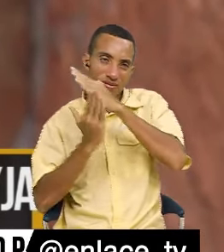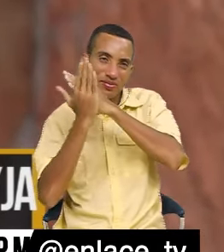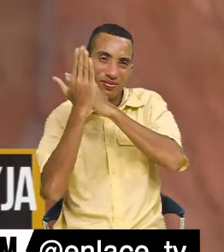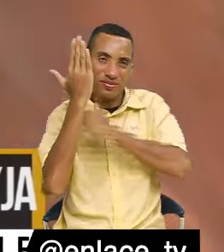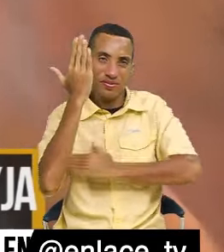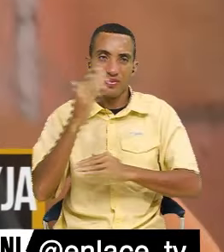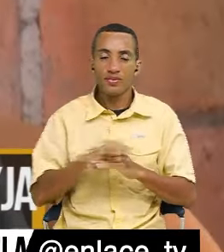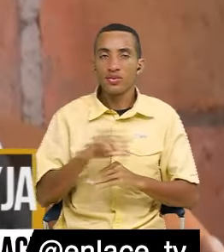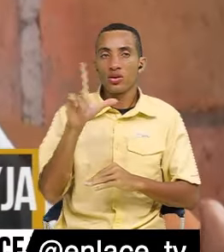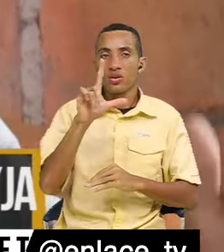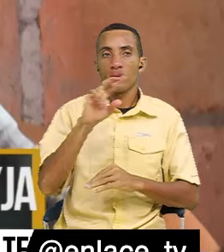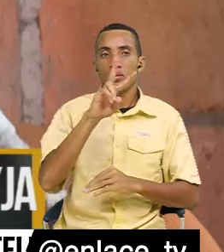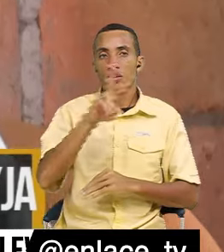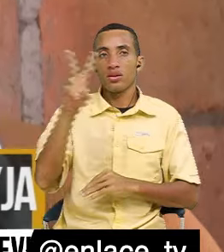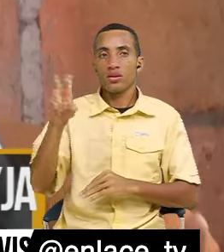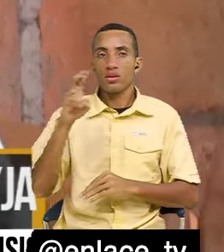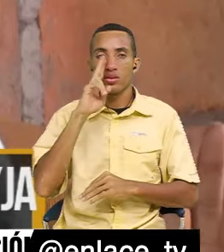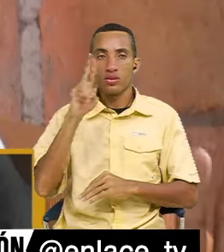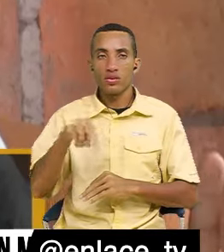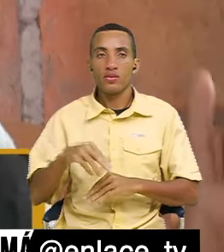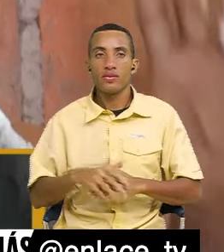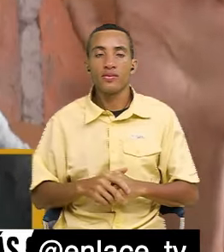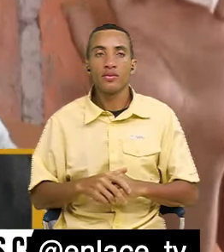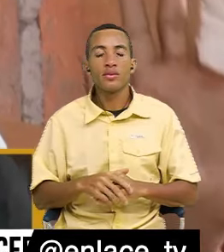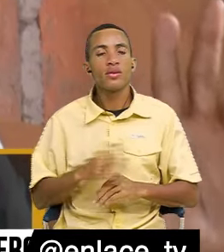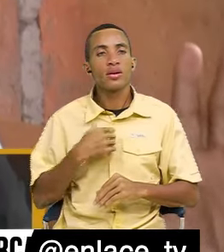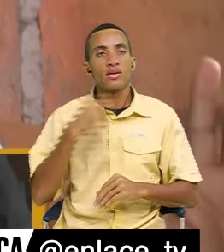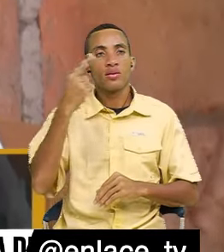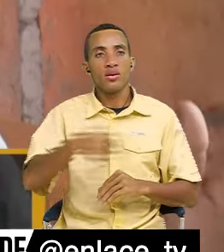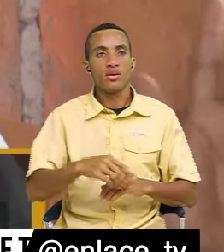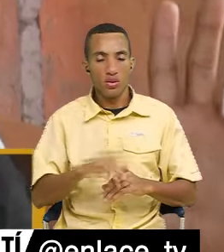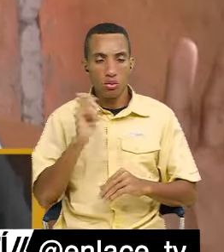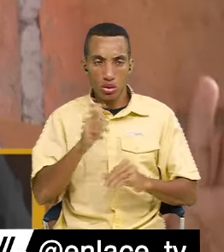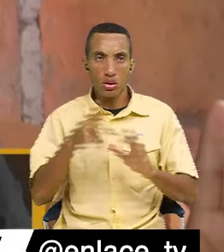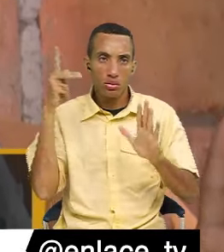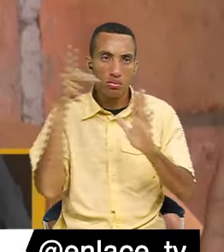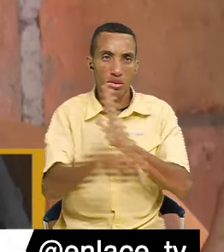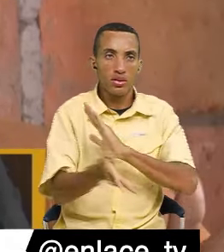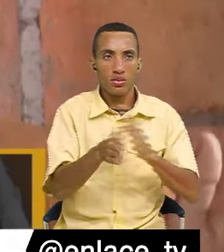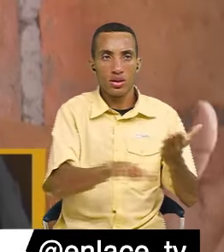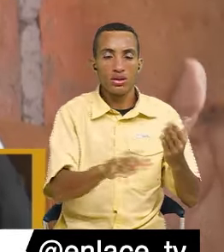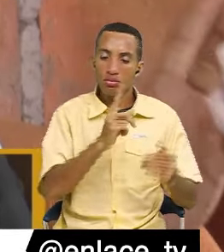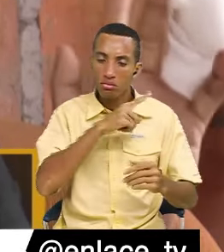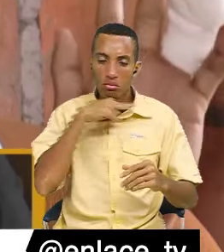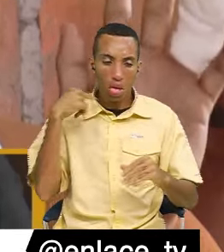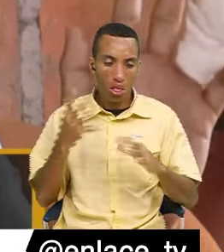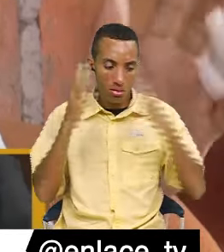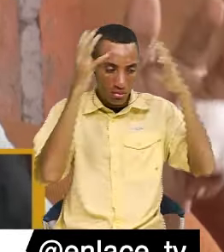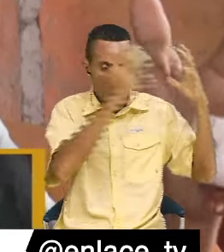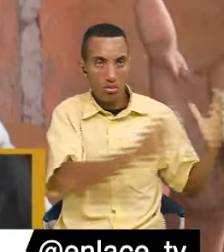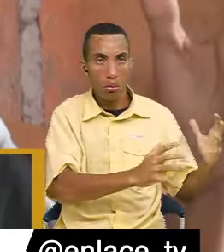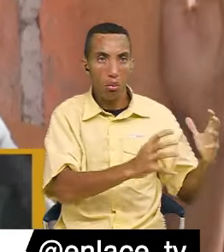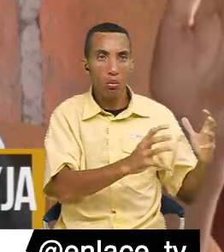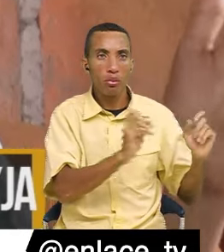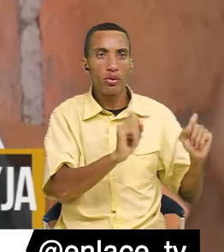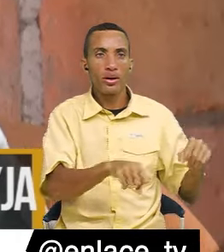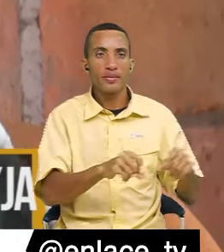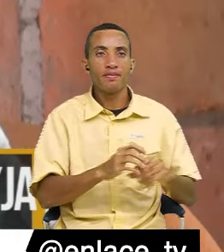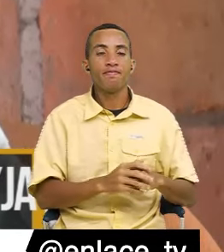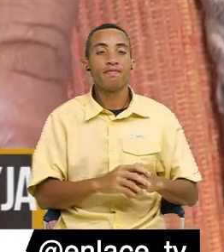de junio. Que le habían ordenado que podían matarme, que podían cortarme la cabeza. Porque